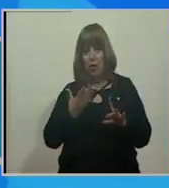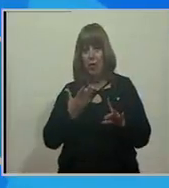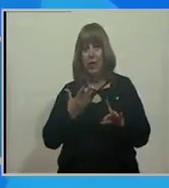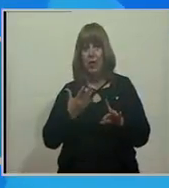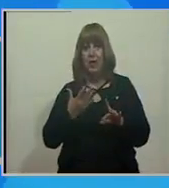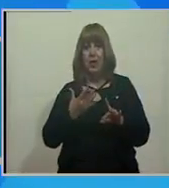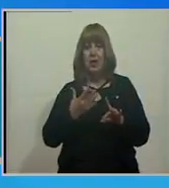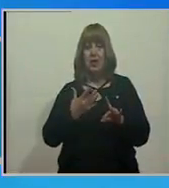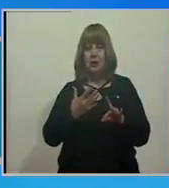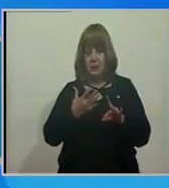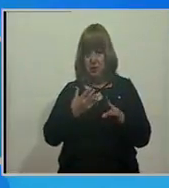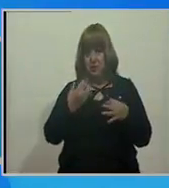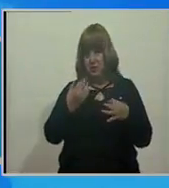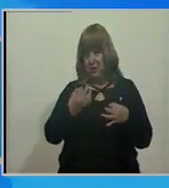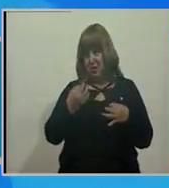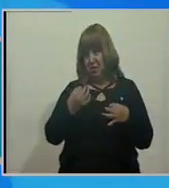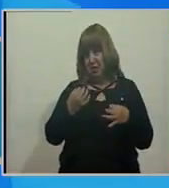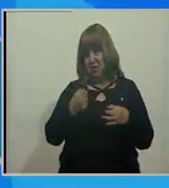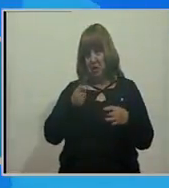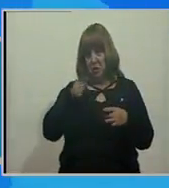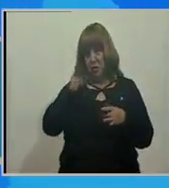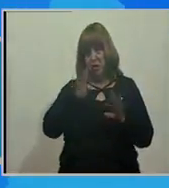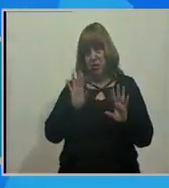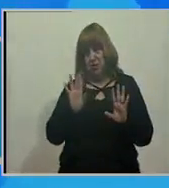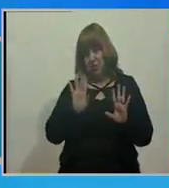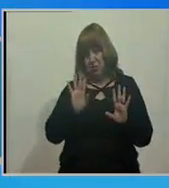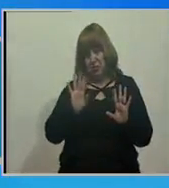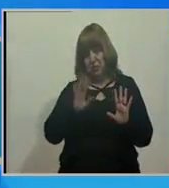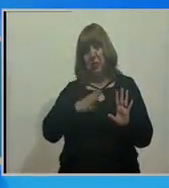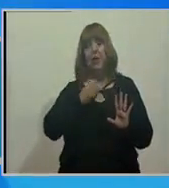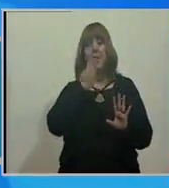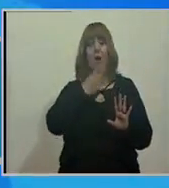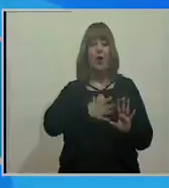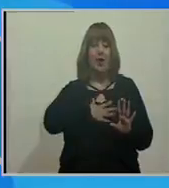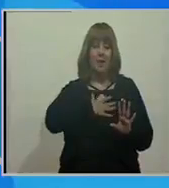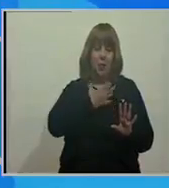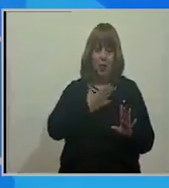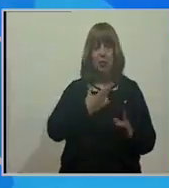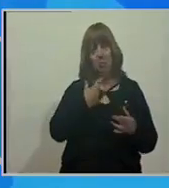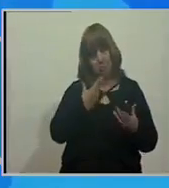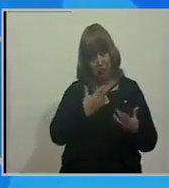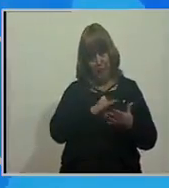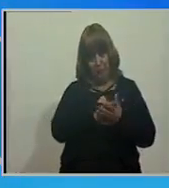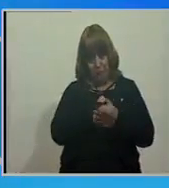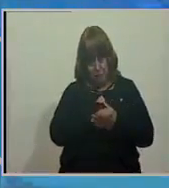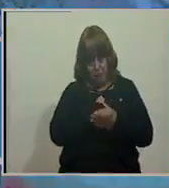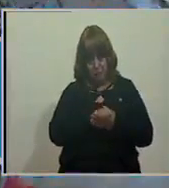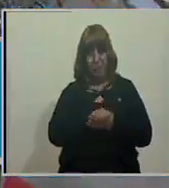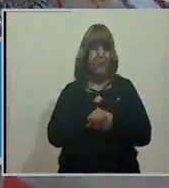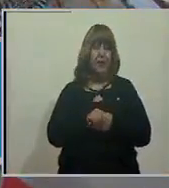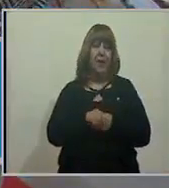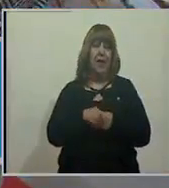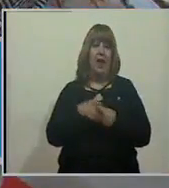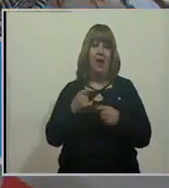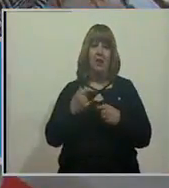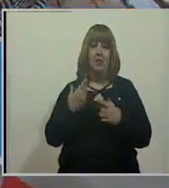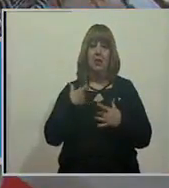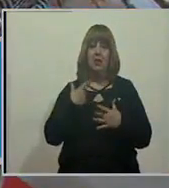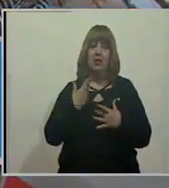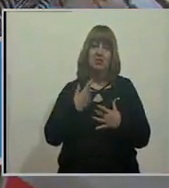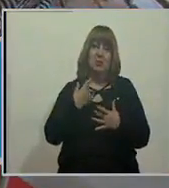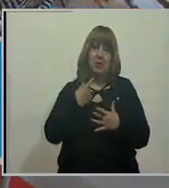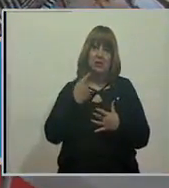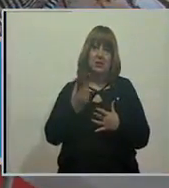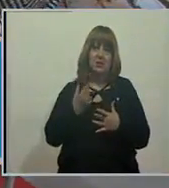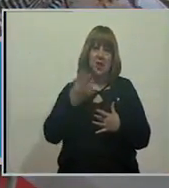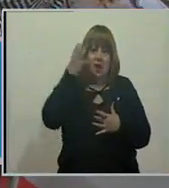y no lo hice. Y de esa manera me fue mejor y pude resolverlos. Que tal vez hubiera sido la más fácil, ¿no? Esto desde actuar